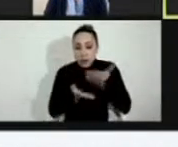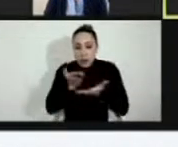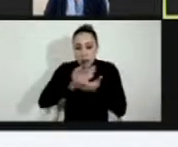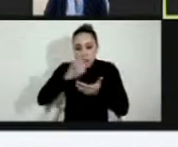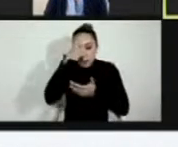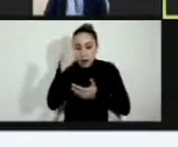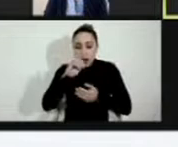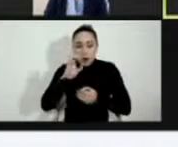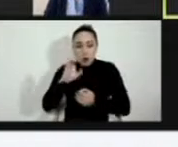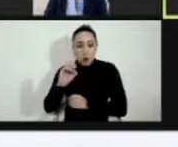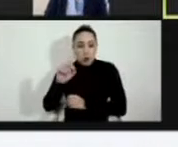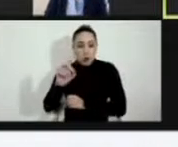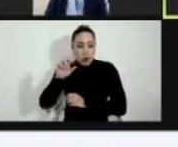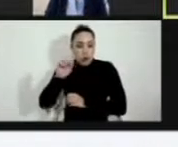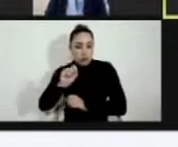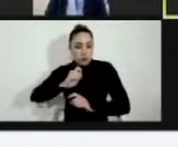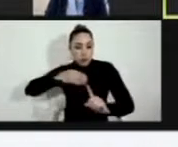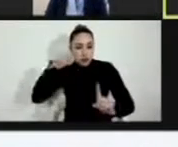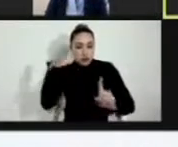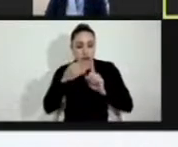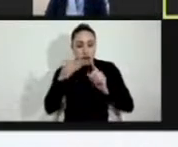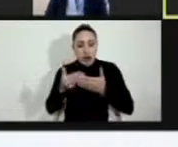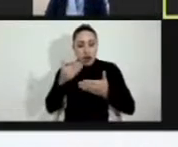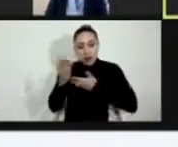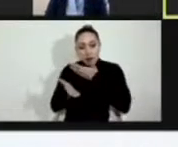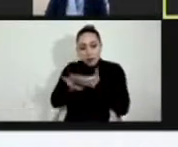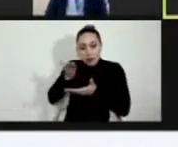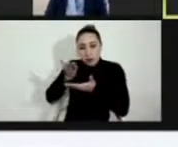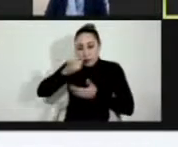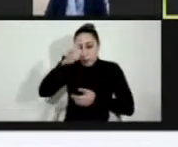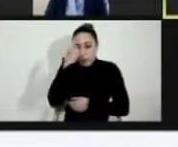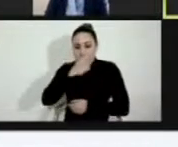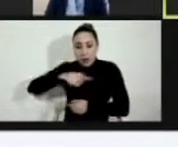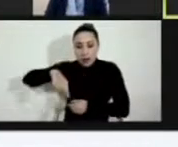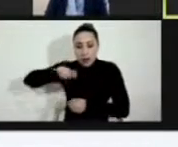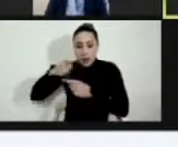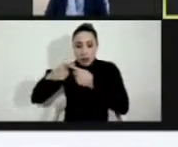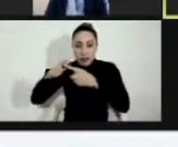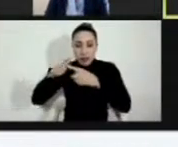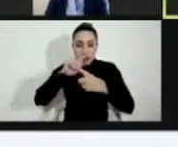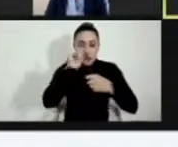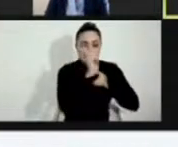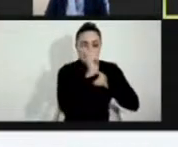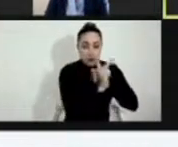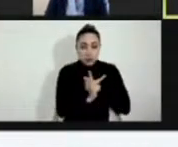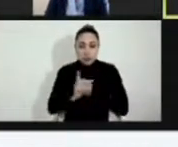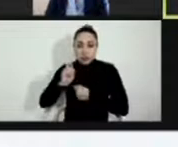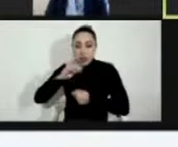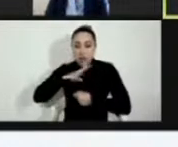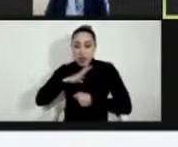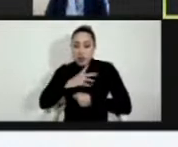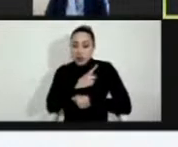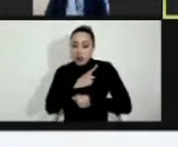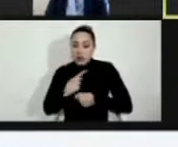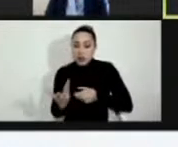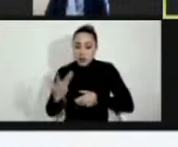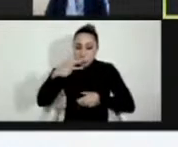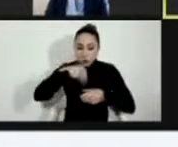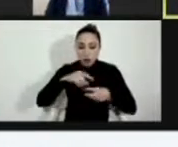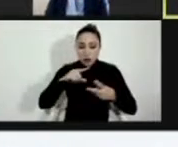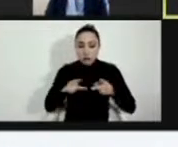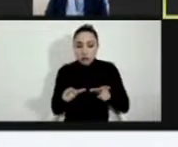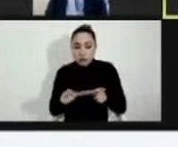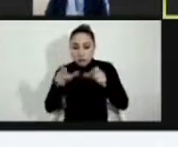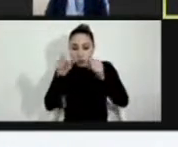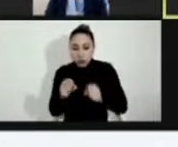a través de la propuesta de lograr que las ciudades y los asentamientos humanos sean inclusivos, seguros, resilientes y